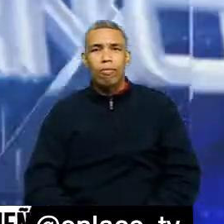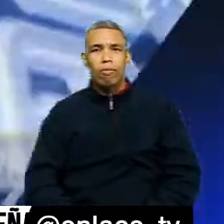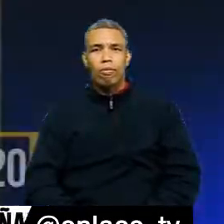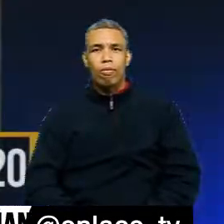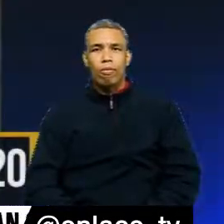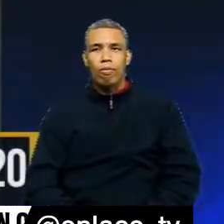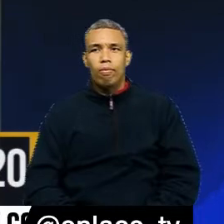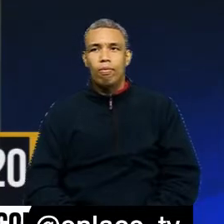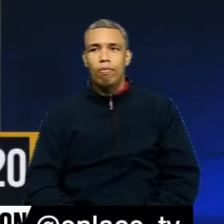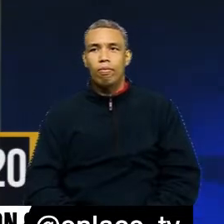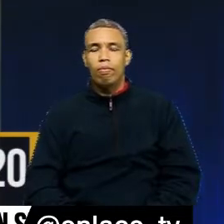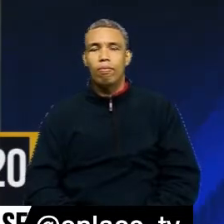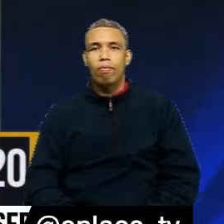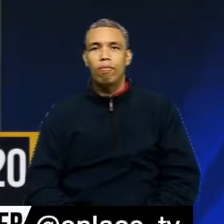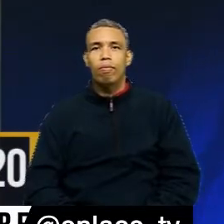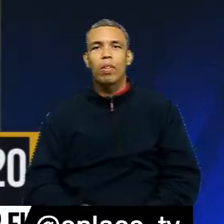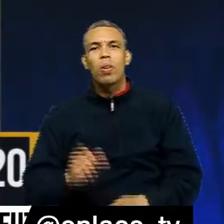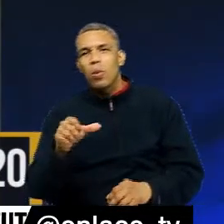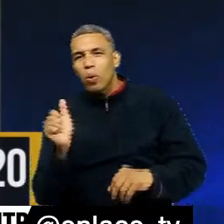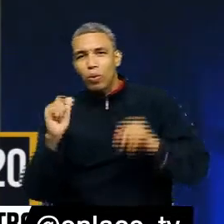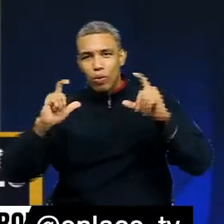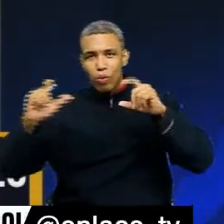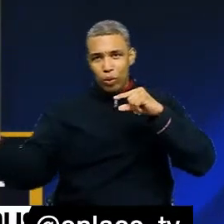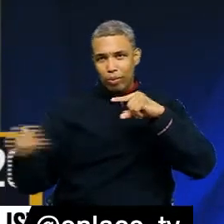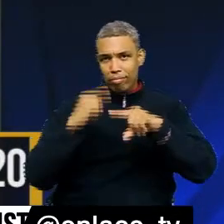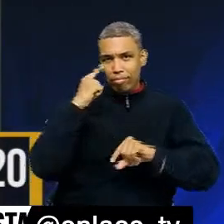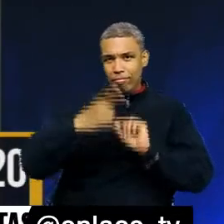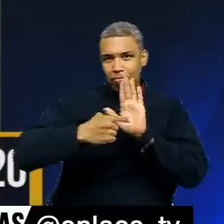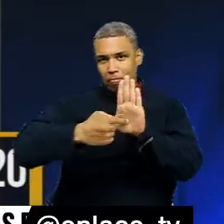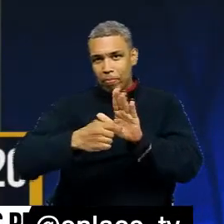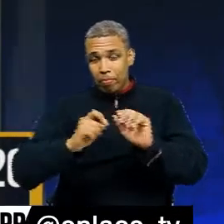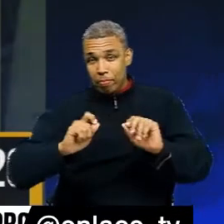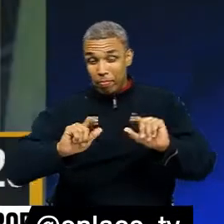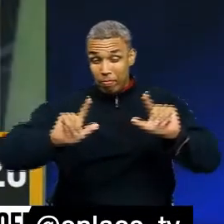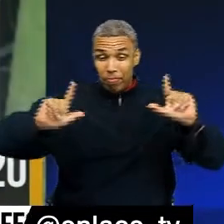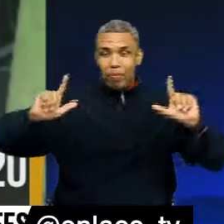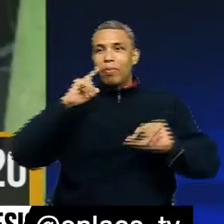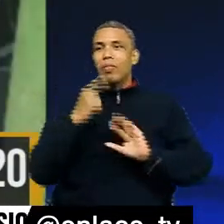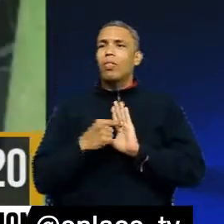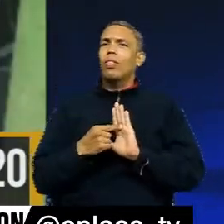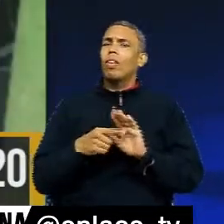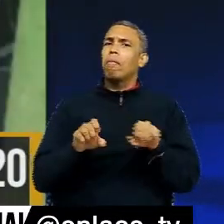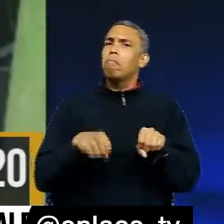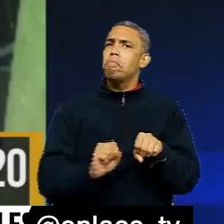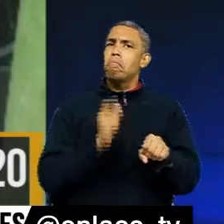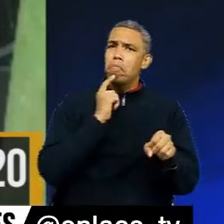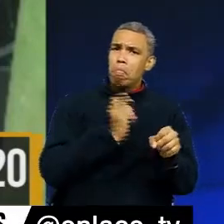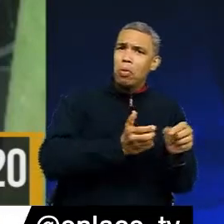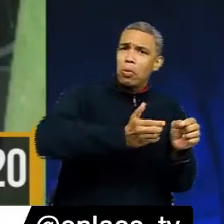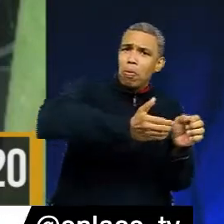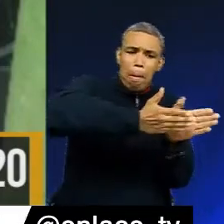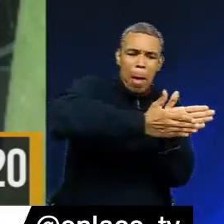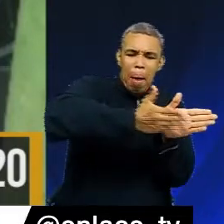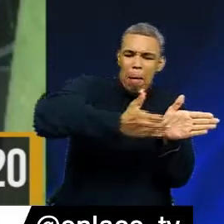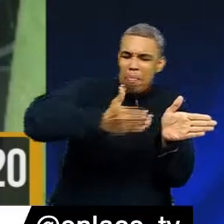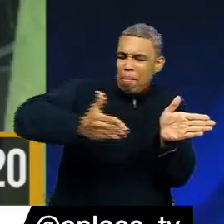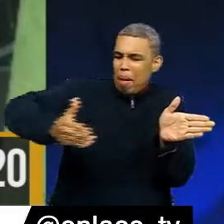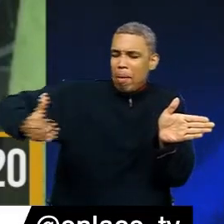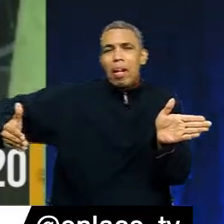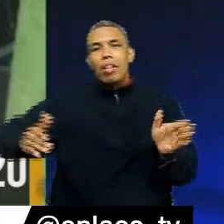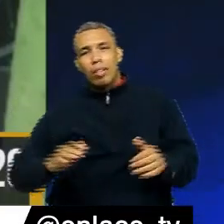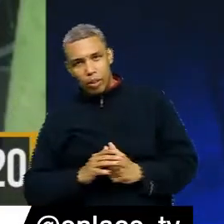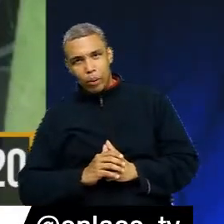Y hoy el reportero ciudadano se dirige a los mal parqueados, como estas motocicletas que se han convertido en un dolor de cabeza para los habitantes del sector